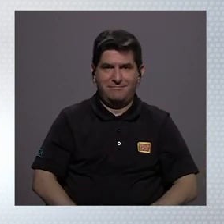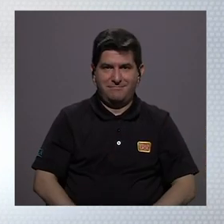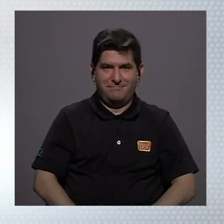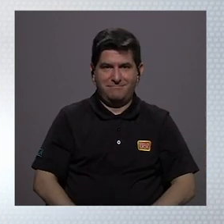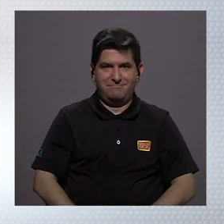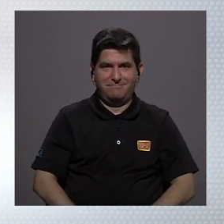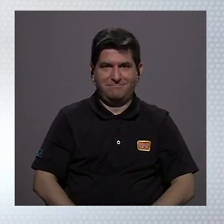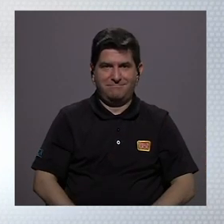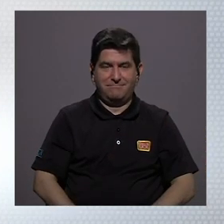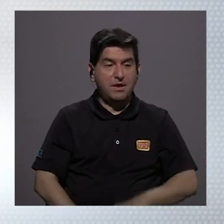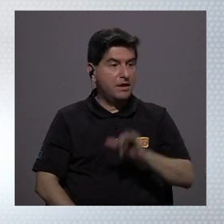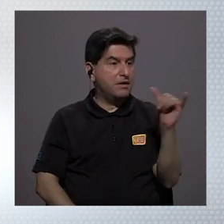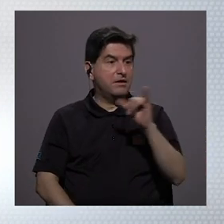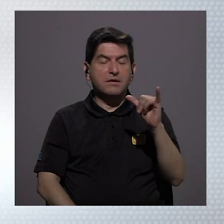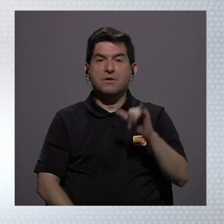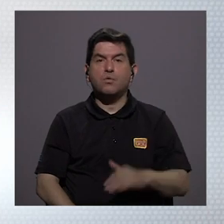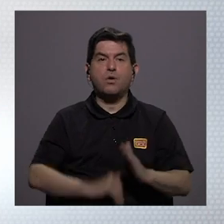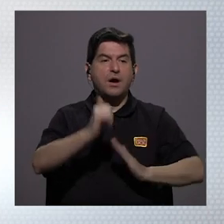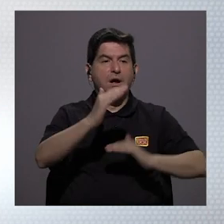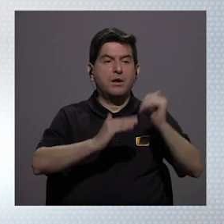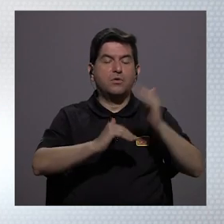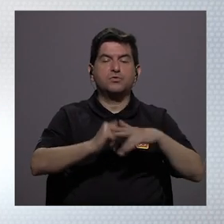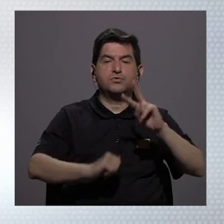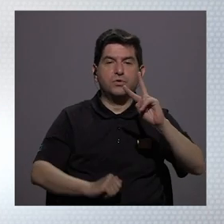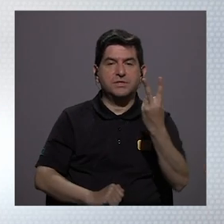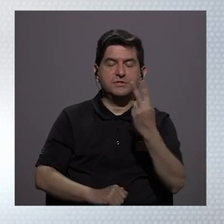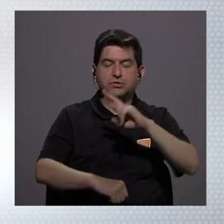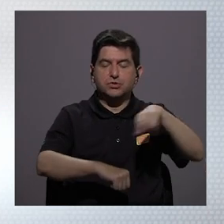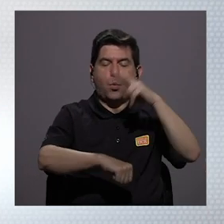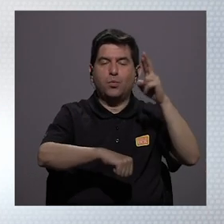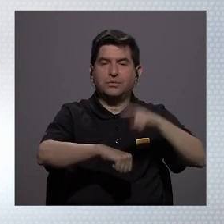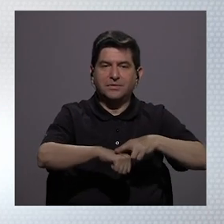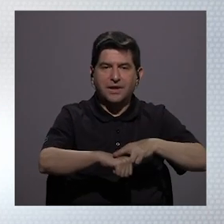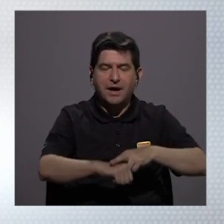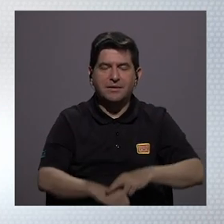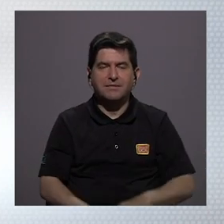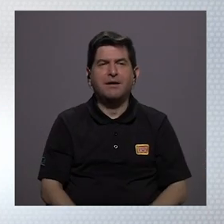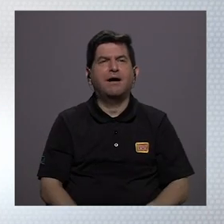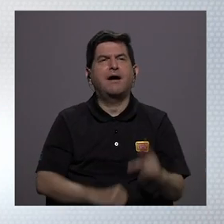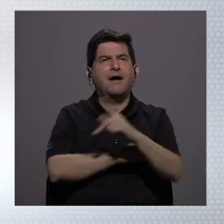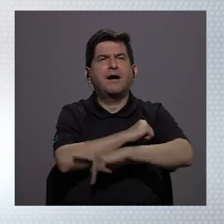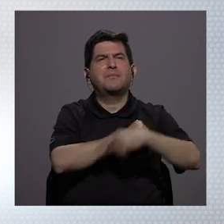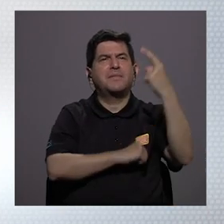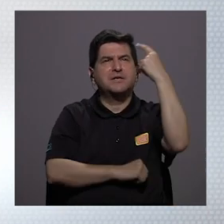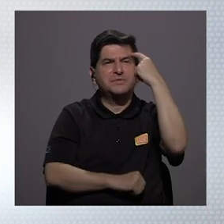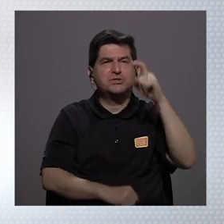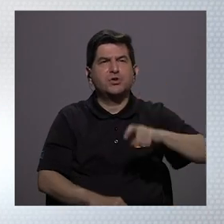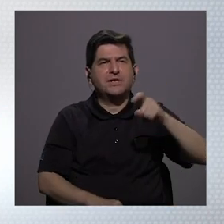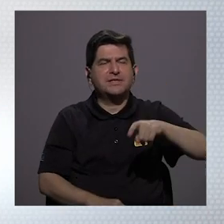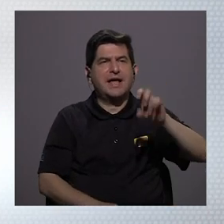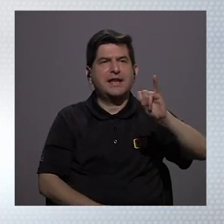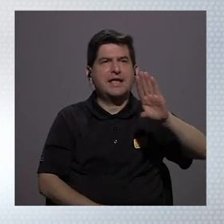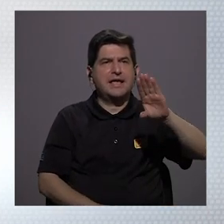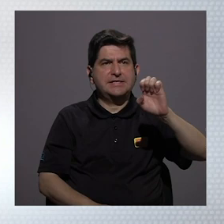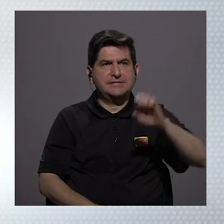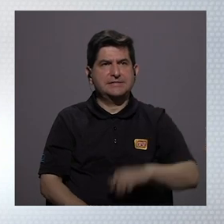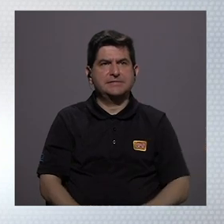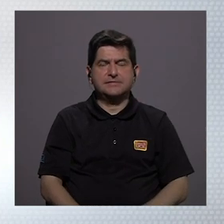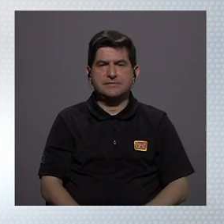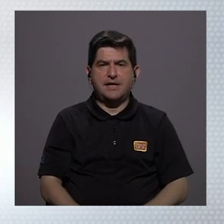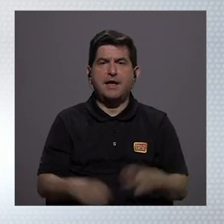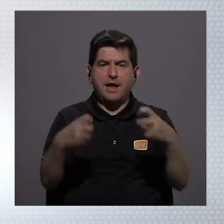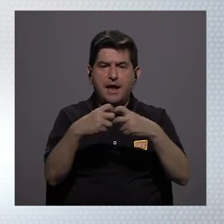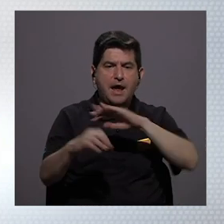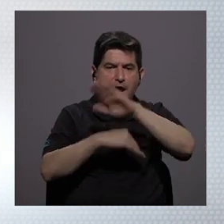decir, así como cuando se construyó la Segunda República, pues el país se planteó, bueno, ¿qué necesitamos? Necesitamos un ICE. Necesitamos